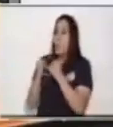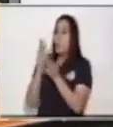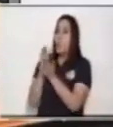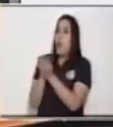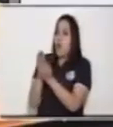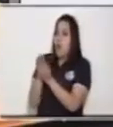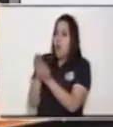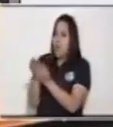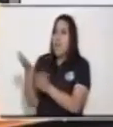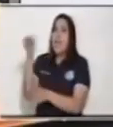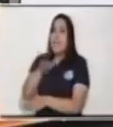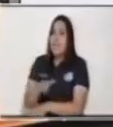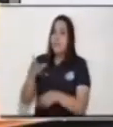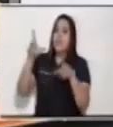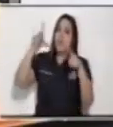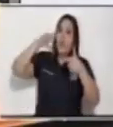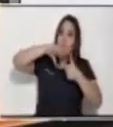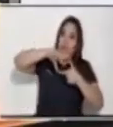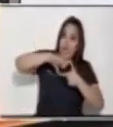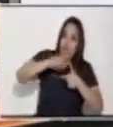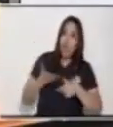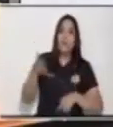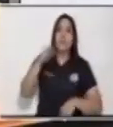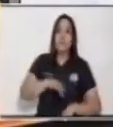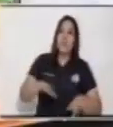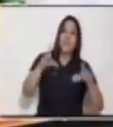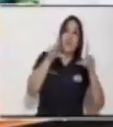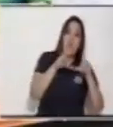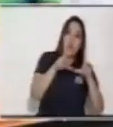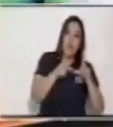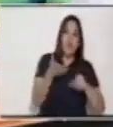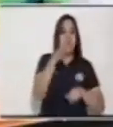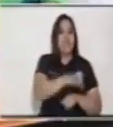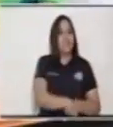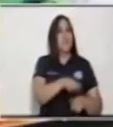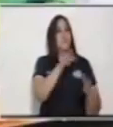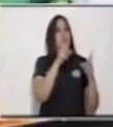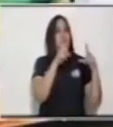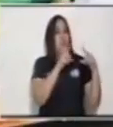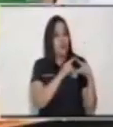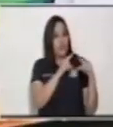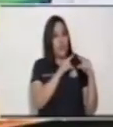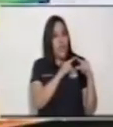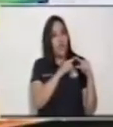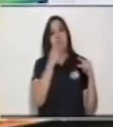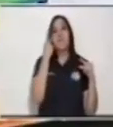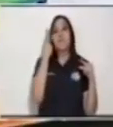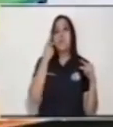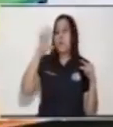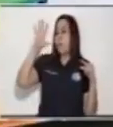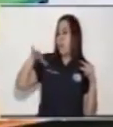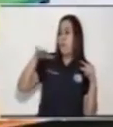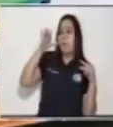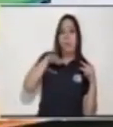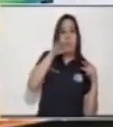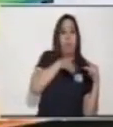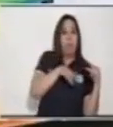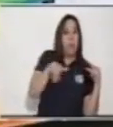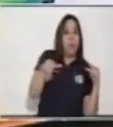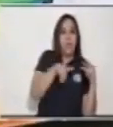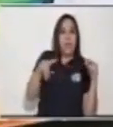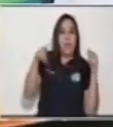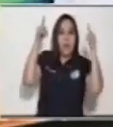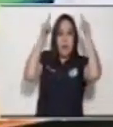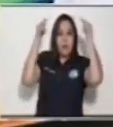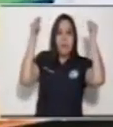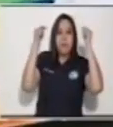luego con los rectángulos, luego con los cuadrados y al final con los triángulos, que al final fueron sombreros para nosotros, usando